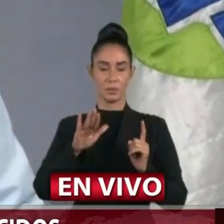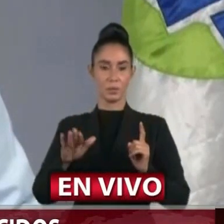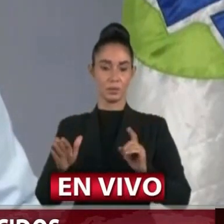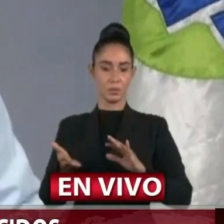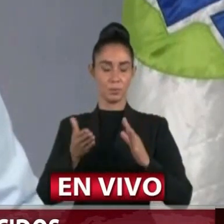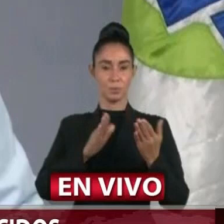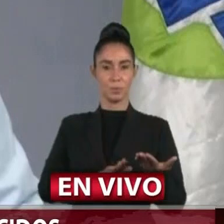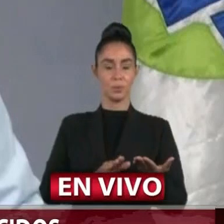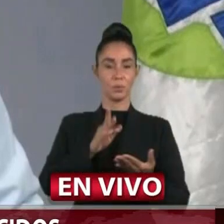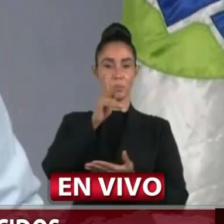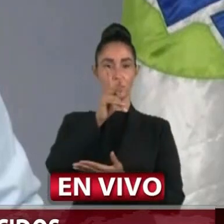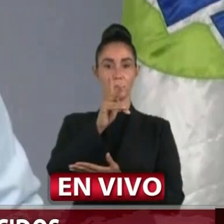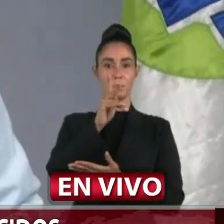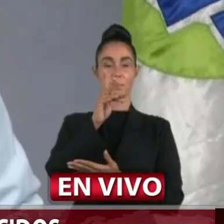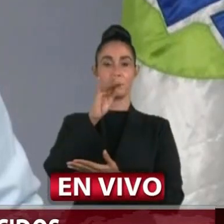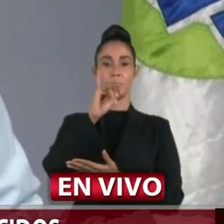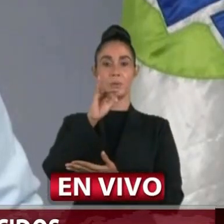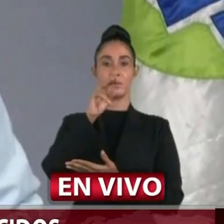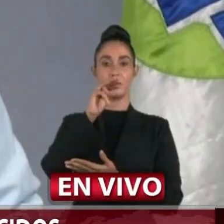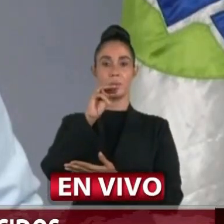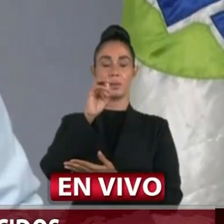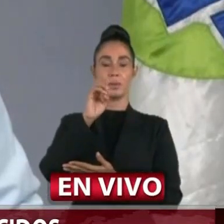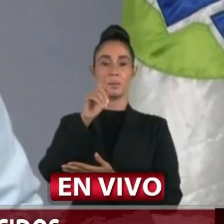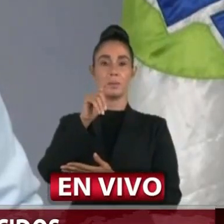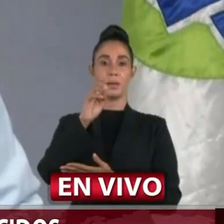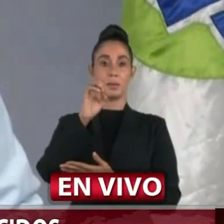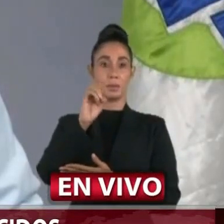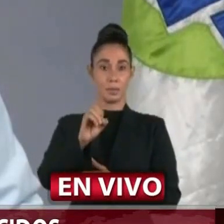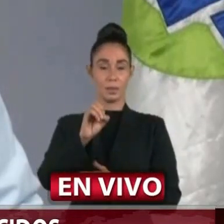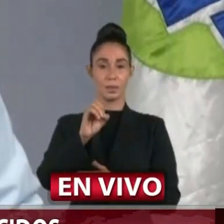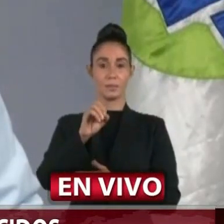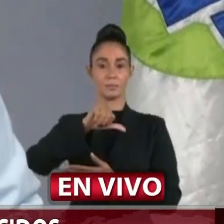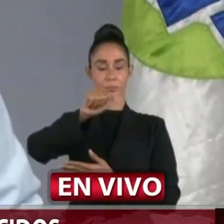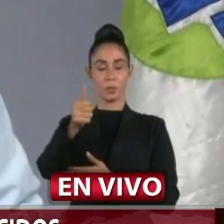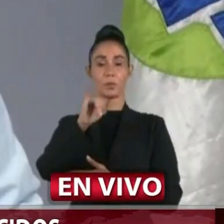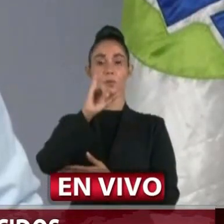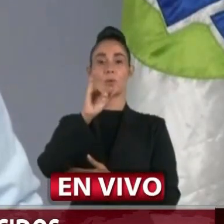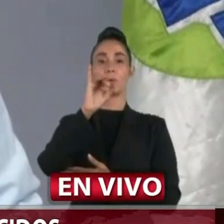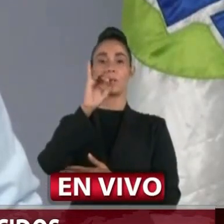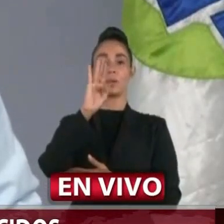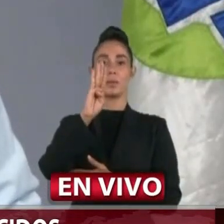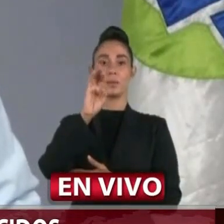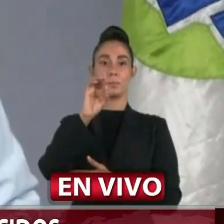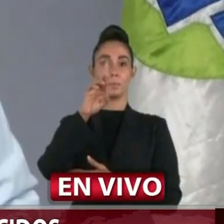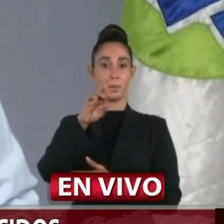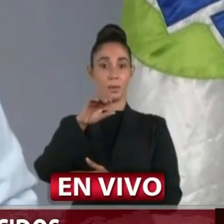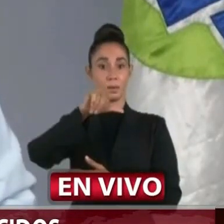la de Pimentel, la de Inver, San Pedro de Macorís,